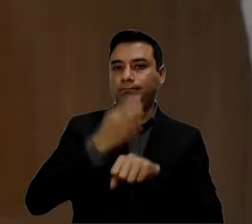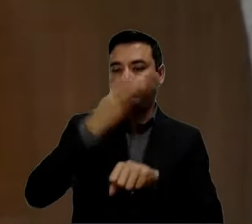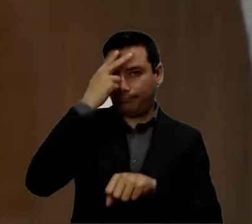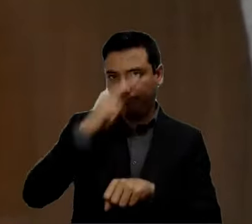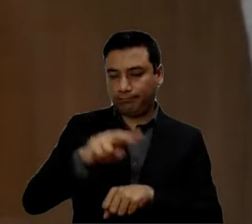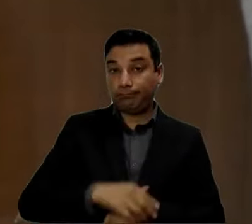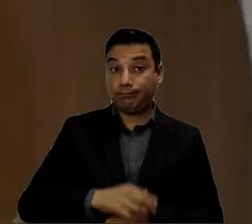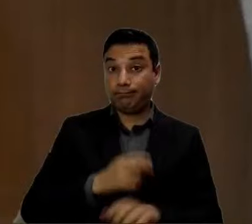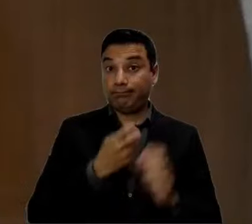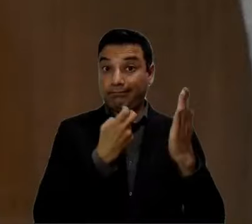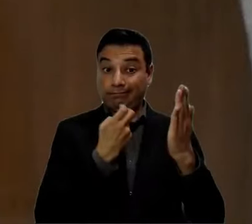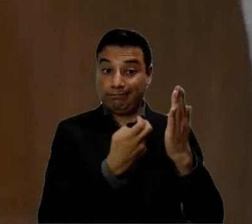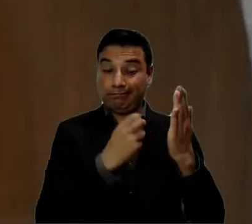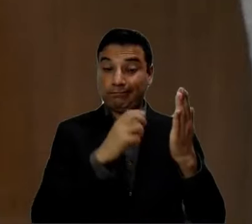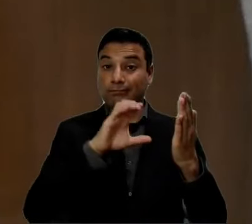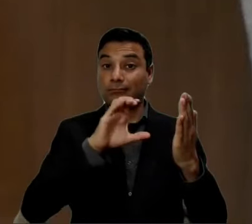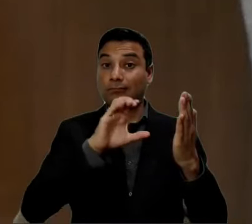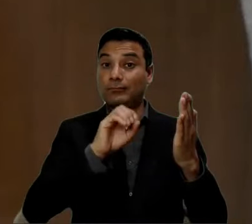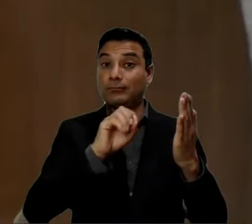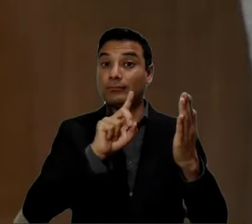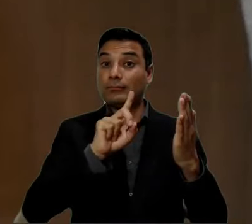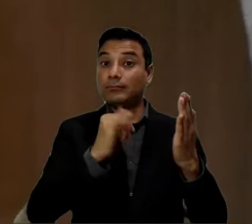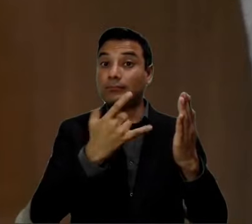códigos que más